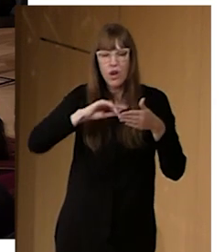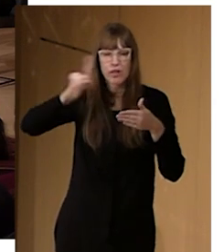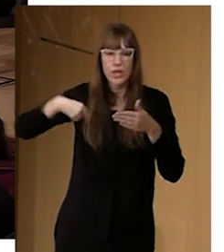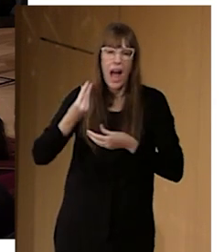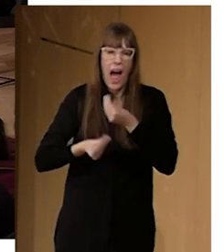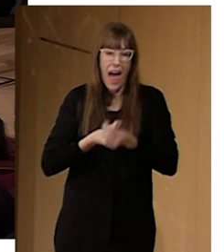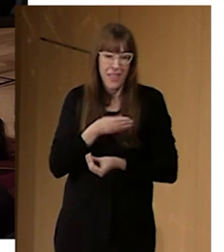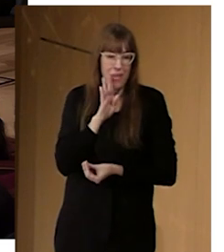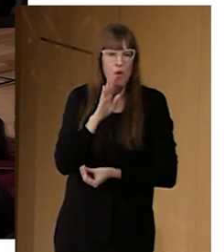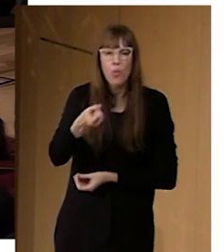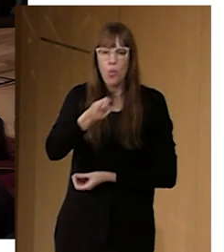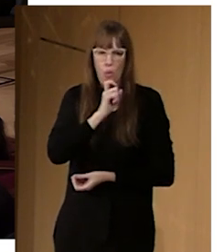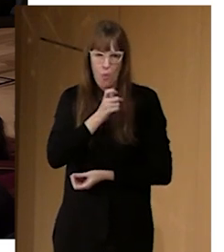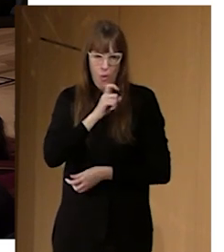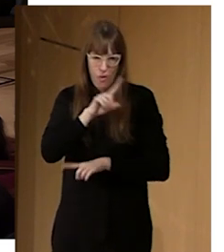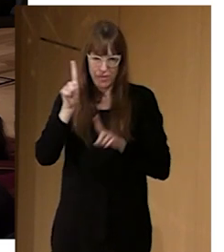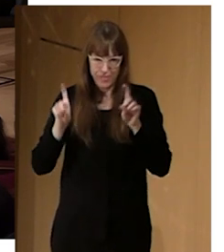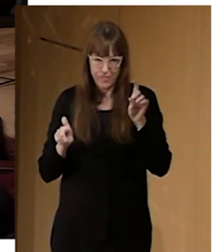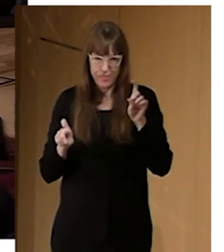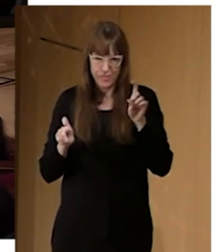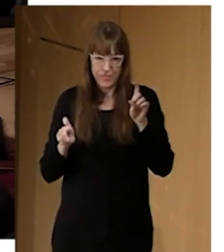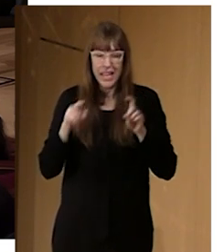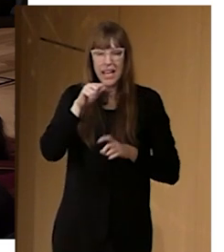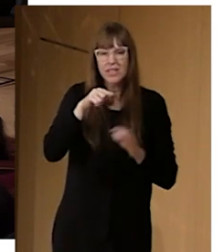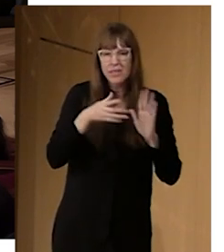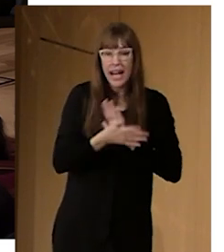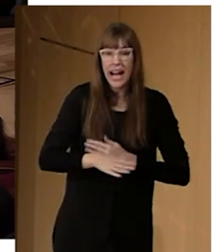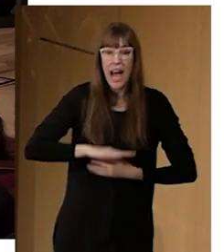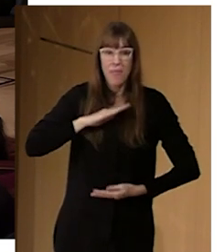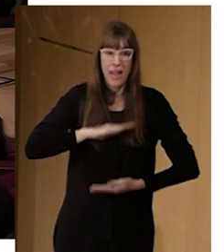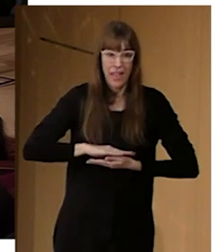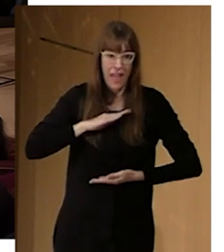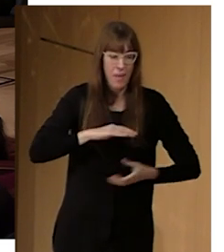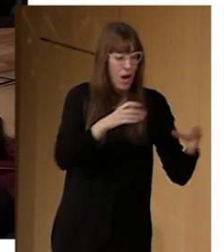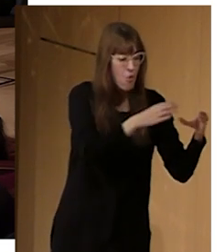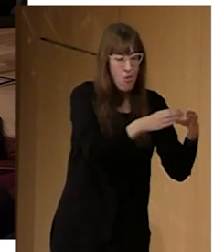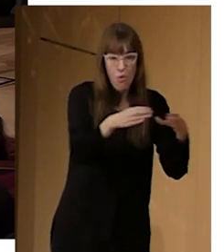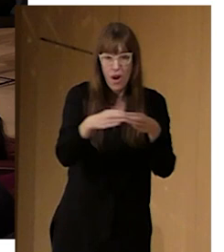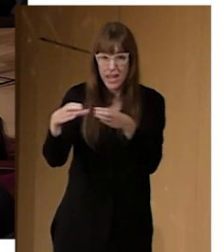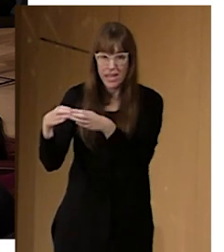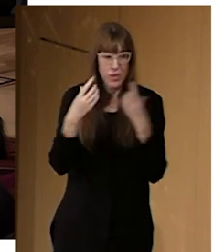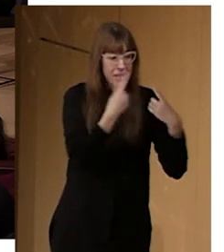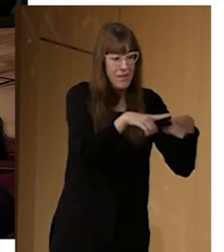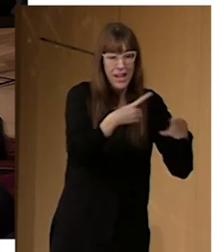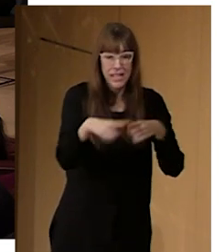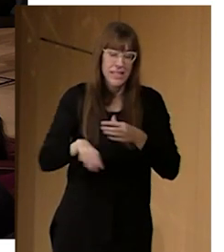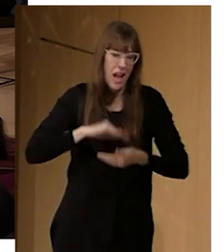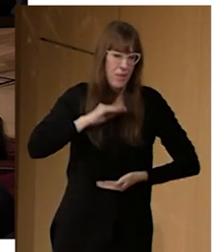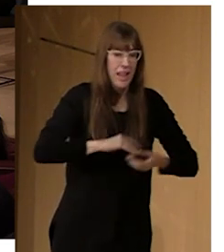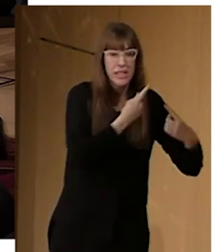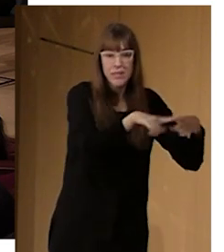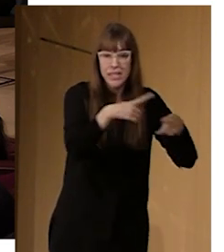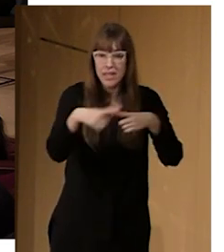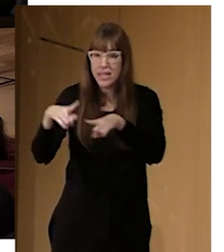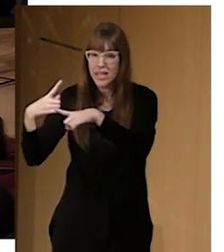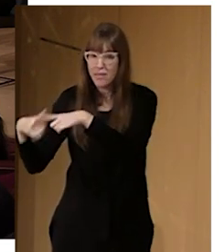esa capacidad de llegar a cada una de las distintos colectivos y a todo el mundo en función de sus capacidades es algo que